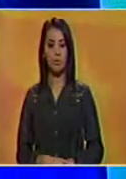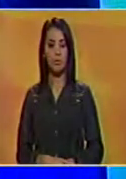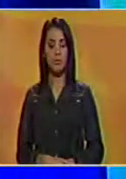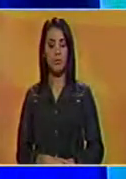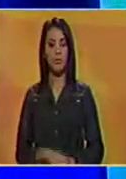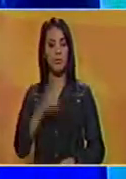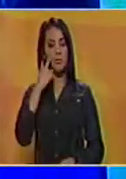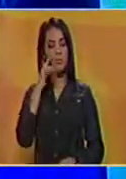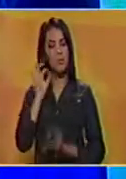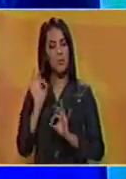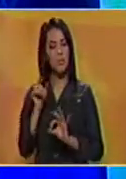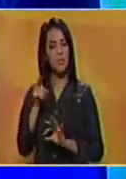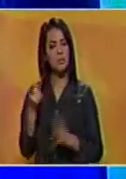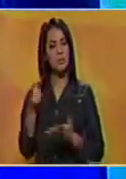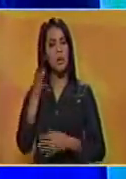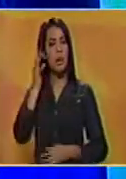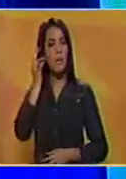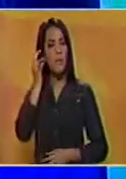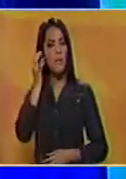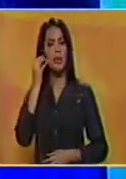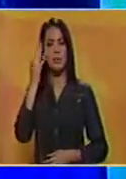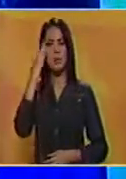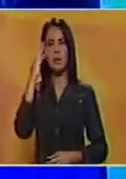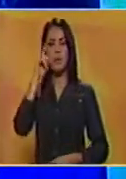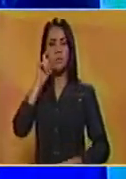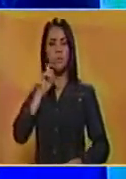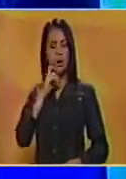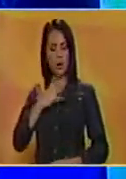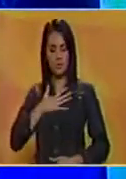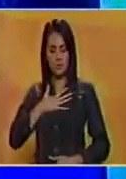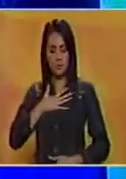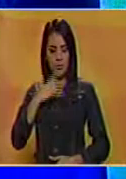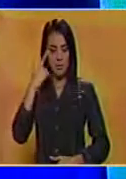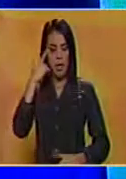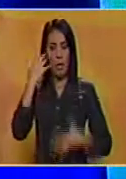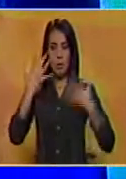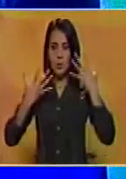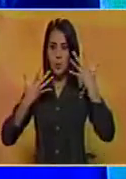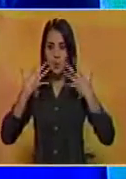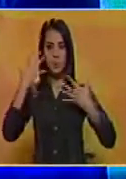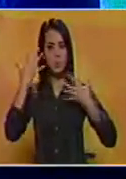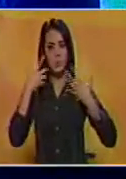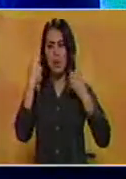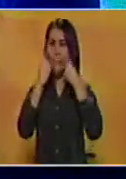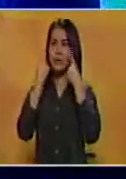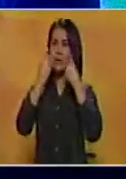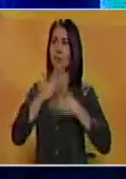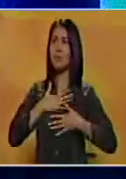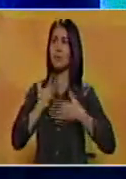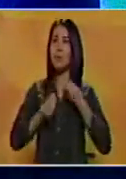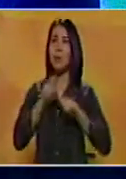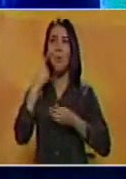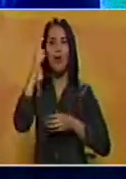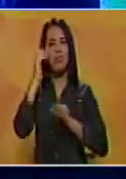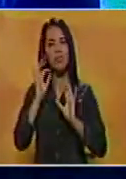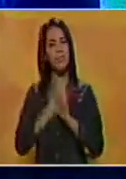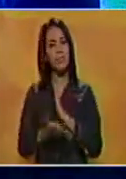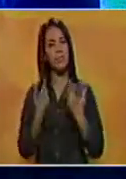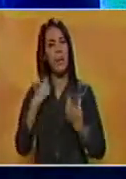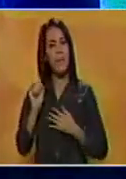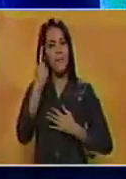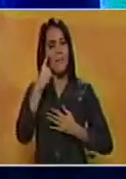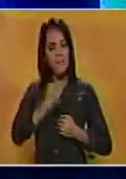Desde ese preciso momento en que la mujer se entera de que está embarazada, su cabeza se llena de inquietudes y preguntas, como ¿cuándo debo hacerme el